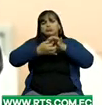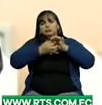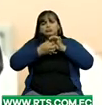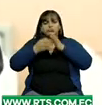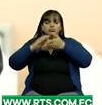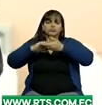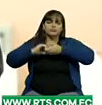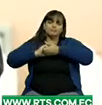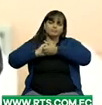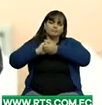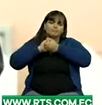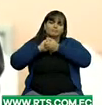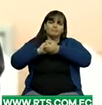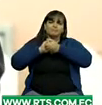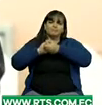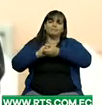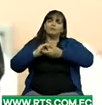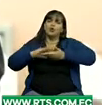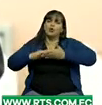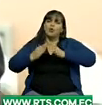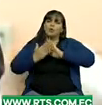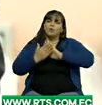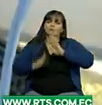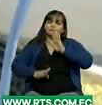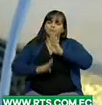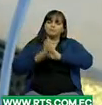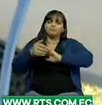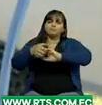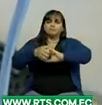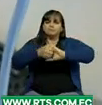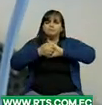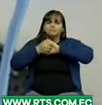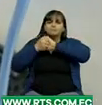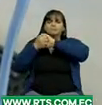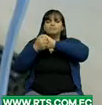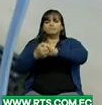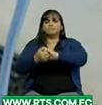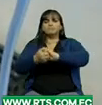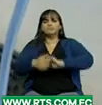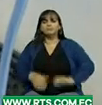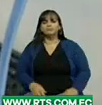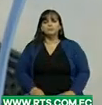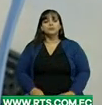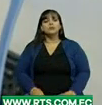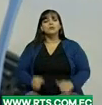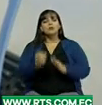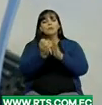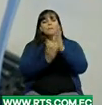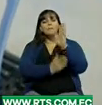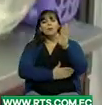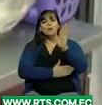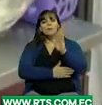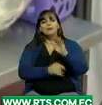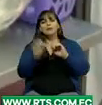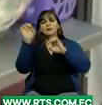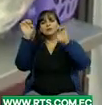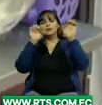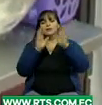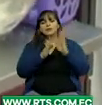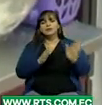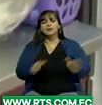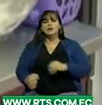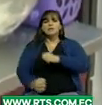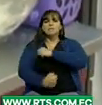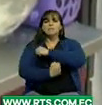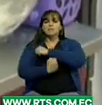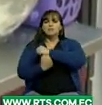hermandad, redes de comunidad, redes de solidaridad. Uno de los ejes de la estrategia de fortalecimiento comunitario implementado en este